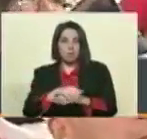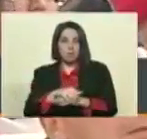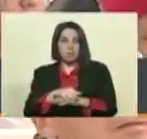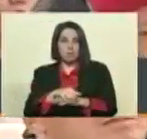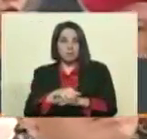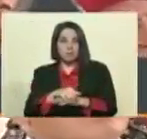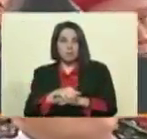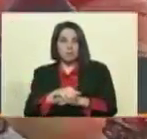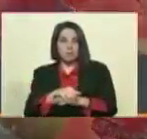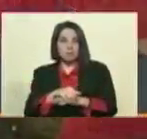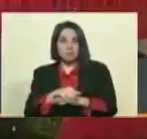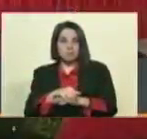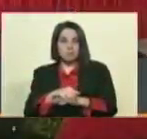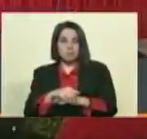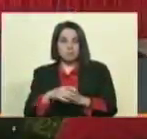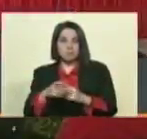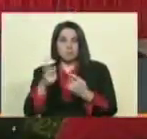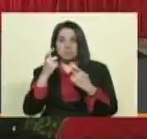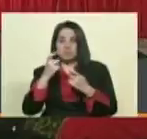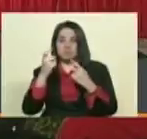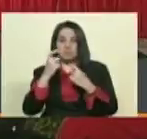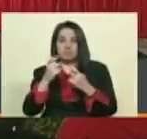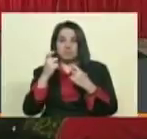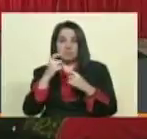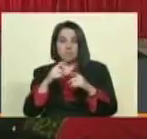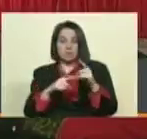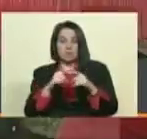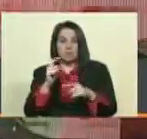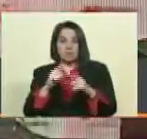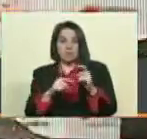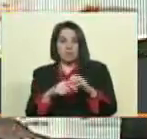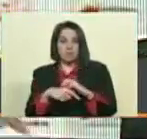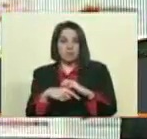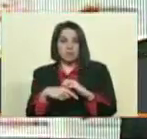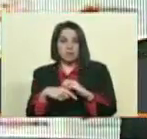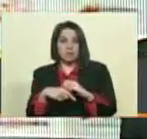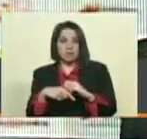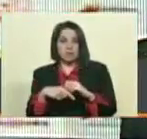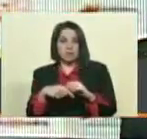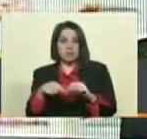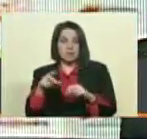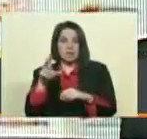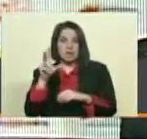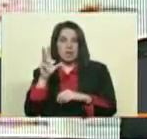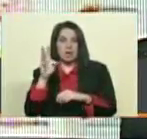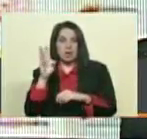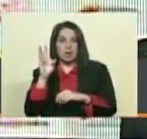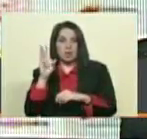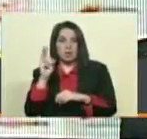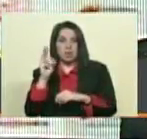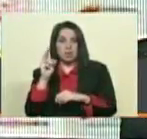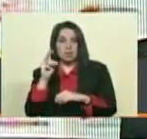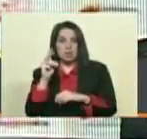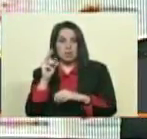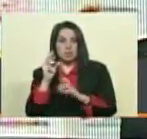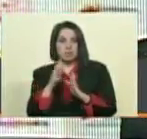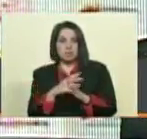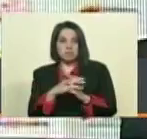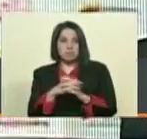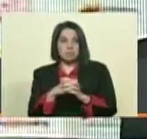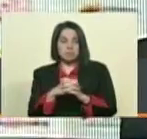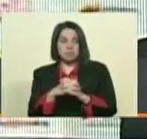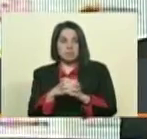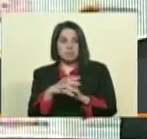preparación, formación permanente. Cuántas cosas, ¿verdad? Tercer punto. Siempre es